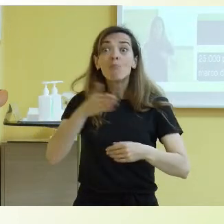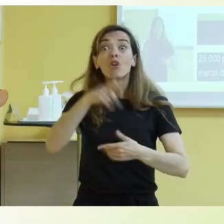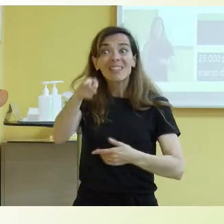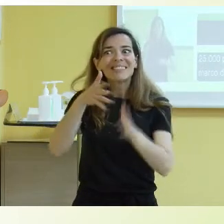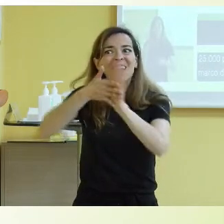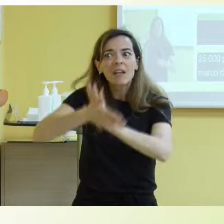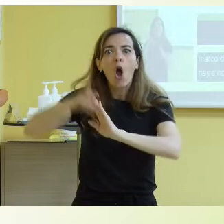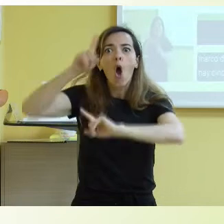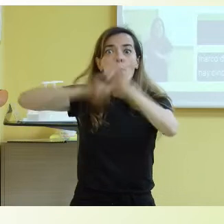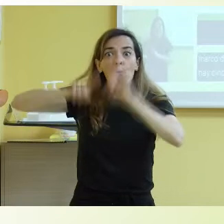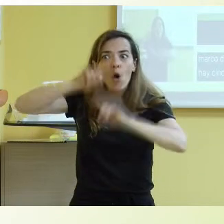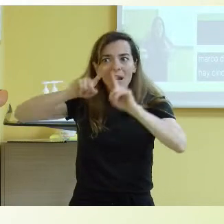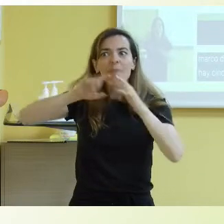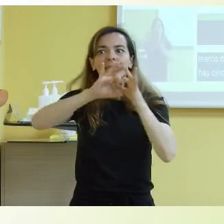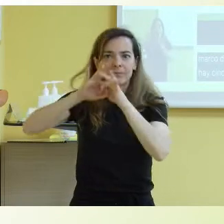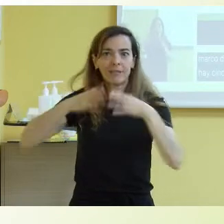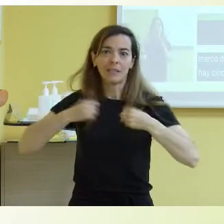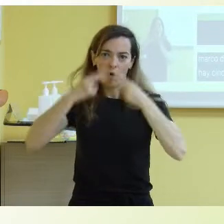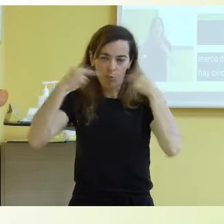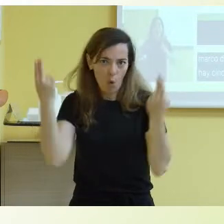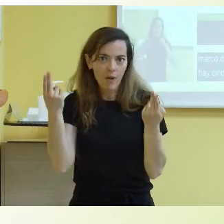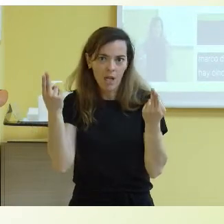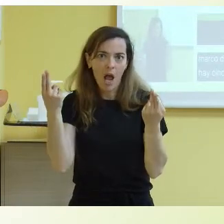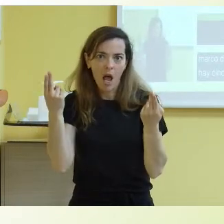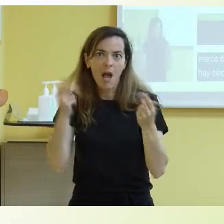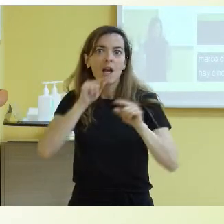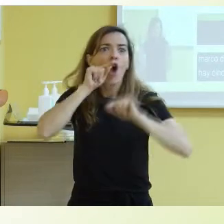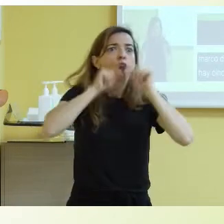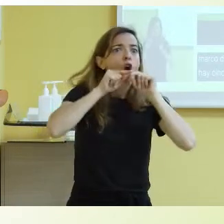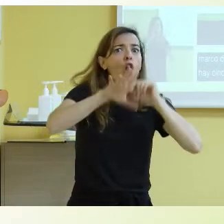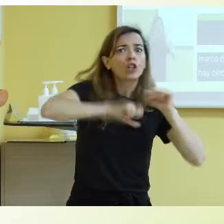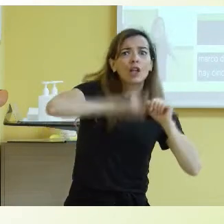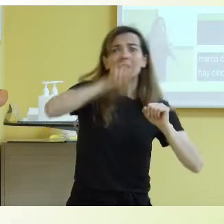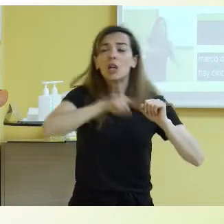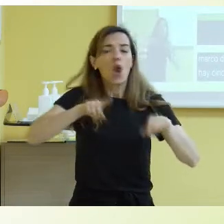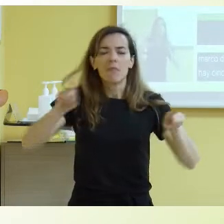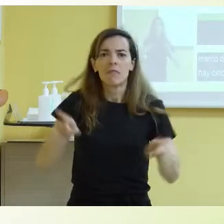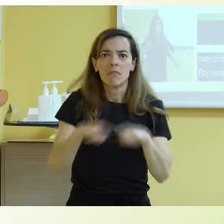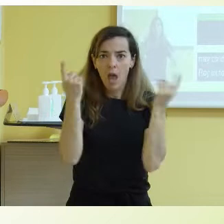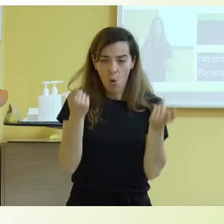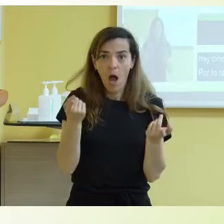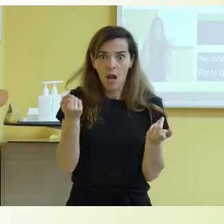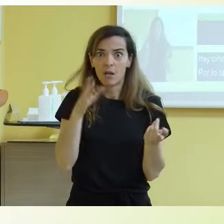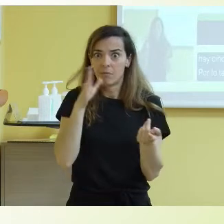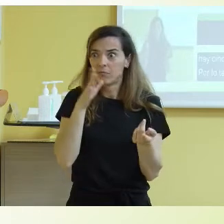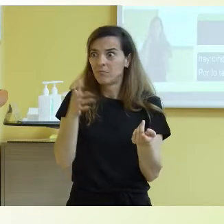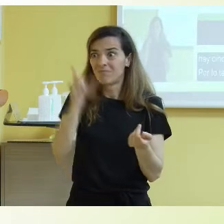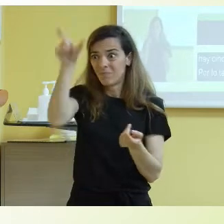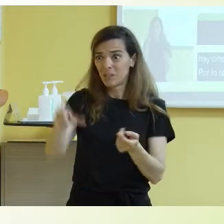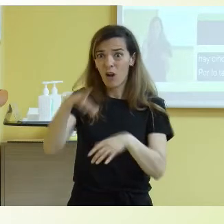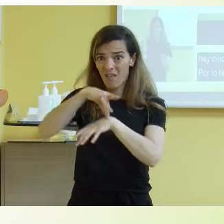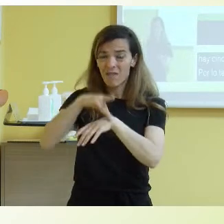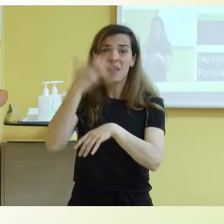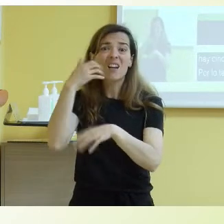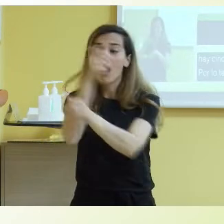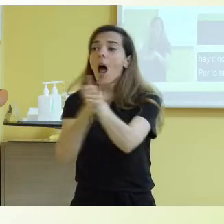conllevan connotaciones de salud pública, independientemente de que no sean contagiosas, y por el hecho de estar al lado de una enfermedad rara, un paciente con una enfermedad rara